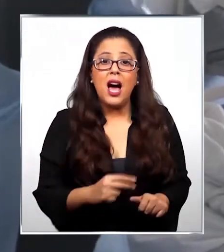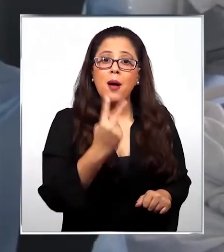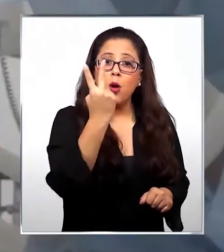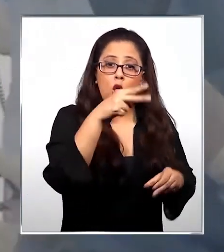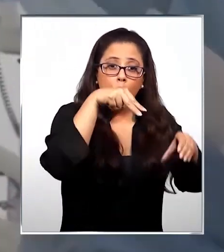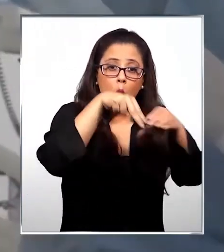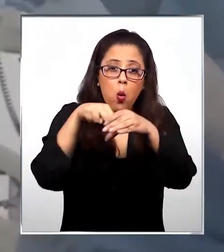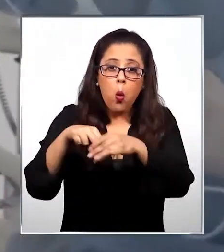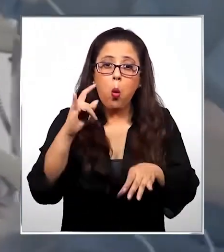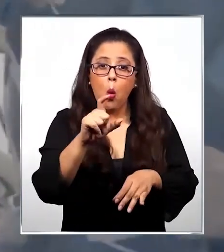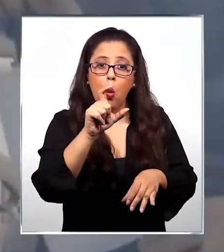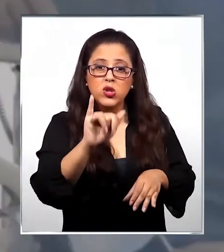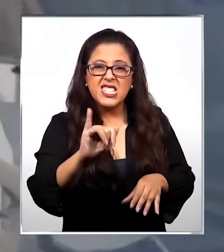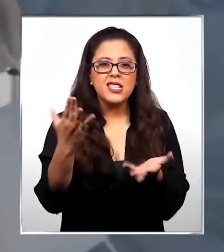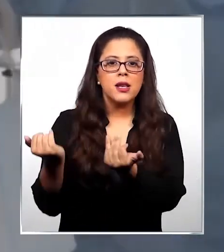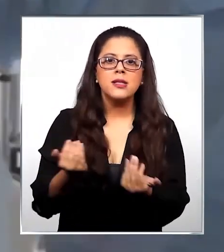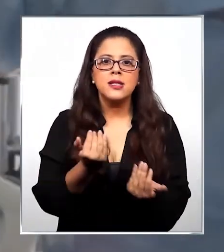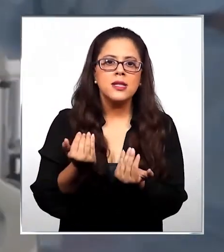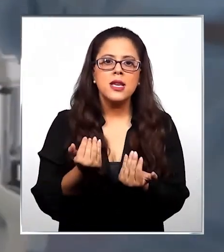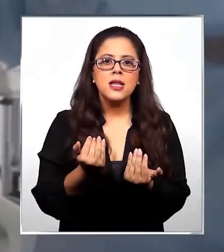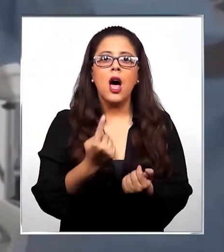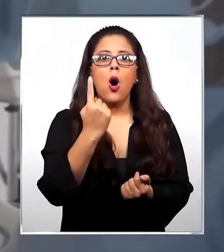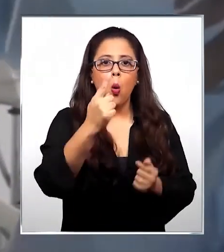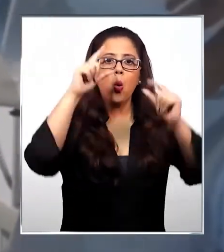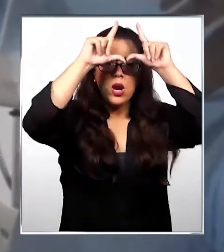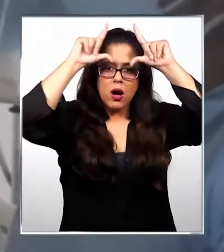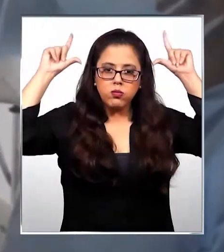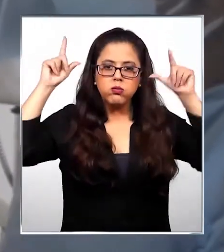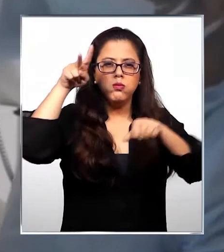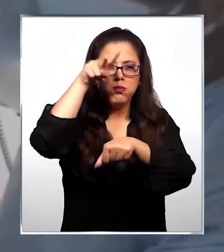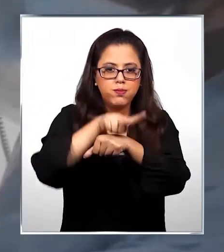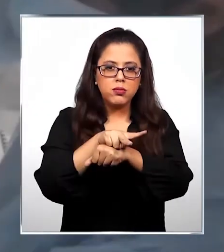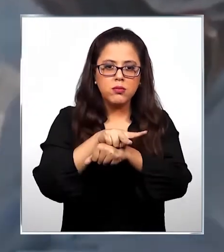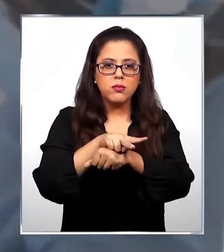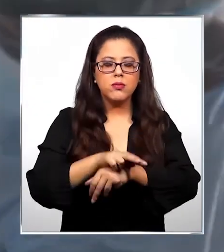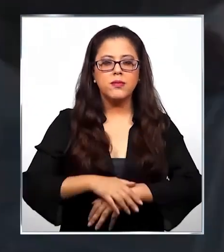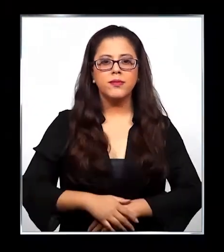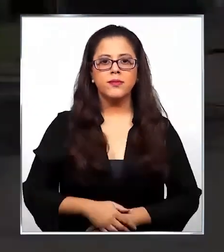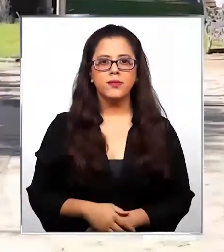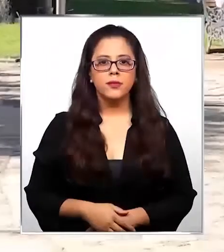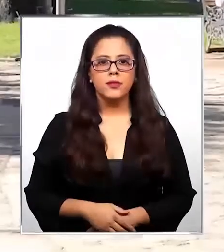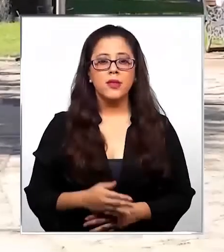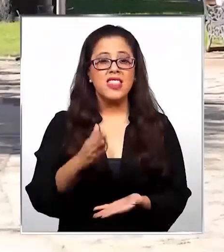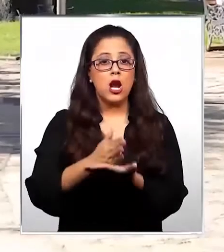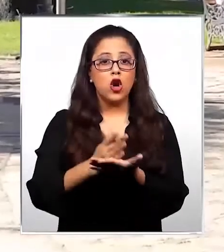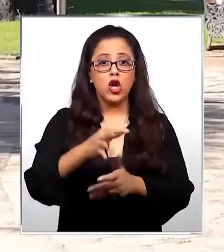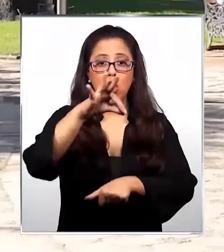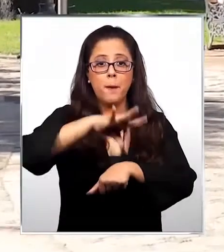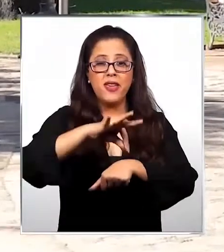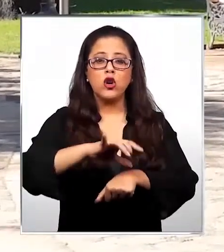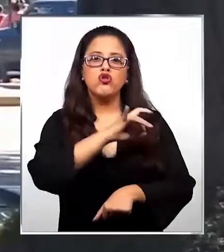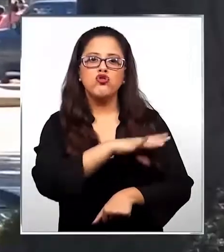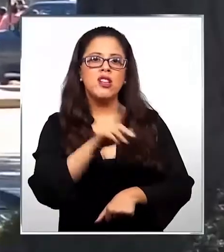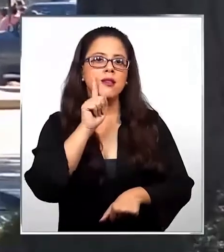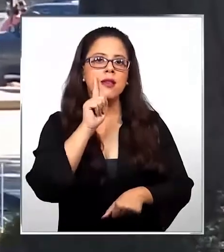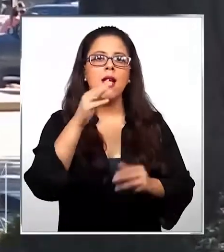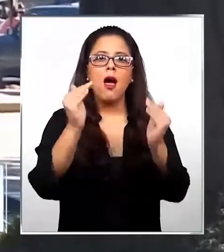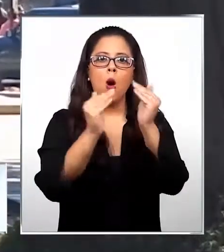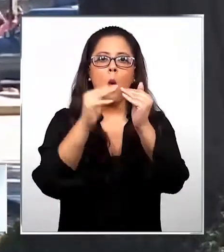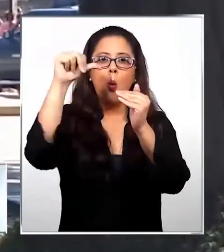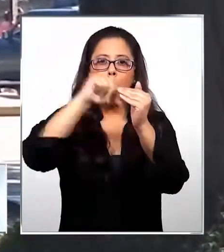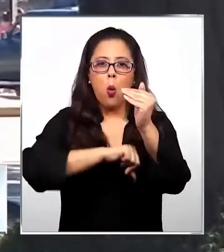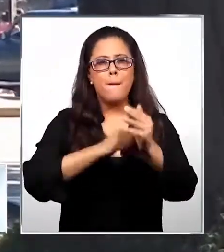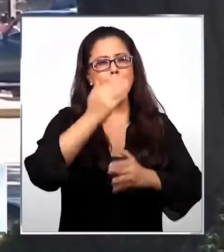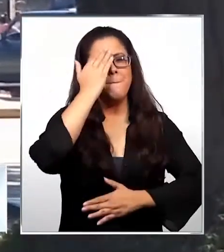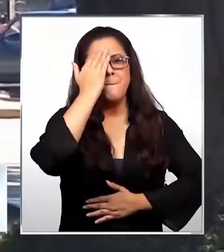cada 2 camas críticas se necesita al menos una enfermera supervisando. A juicio del Colegio Médico, Chile ha tenido las